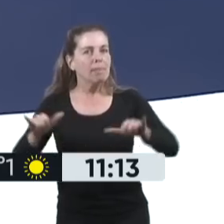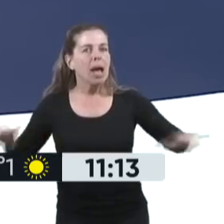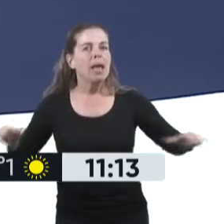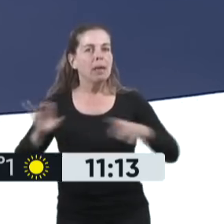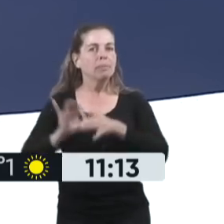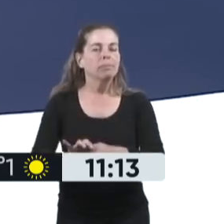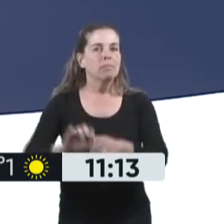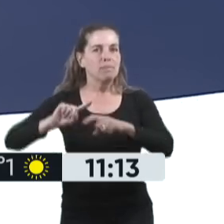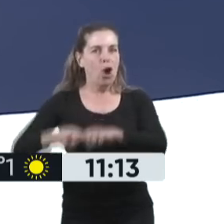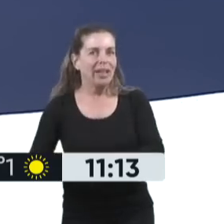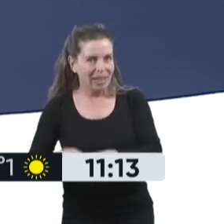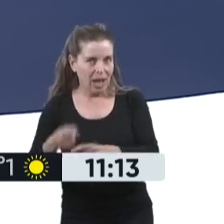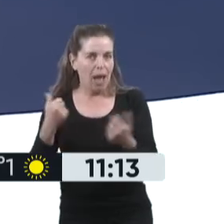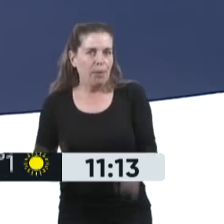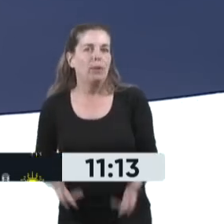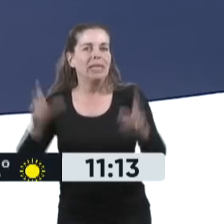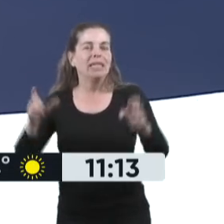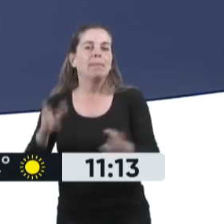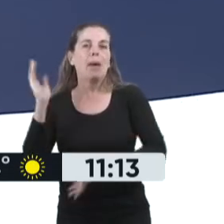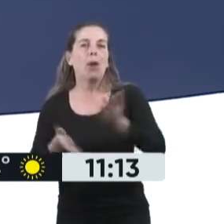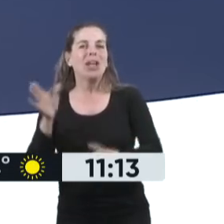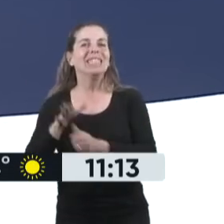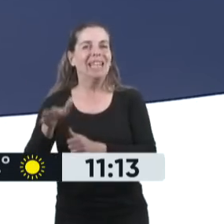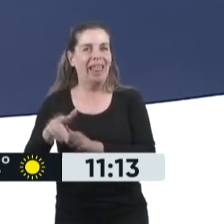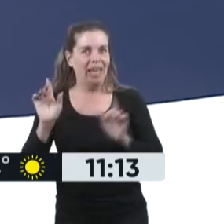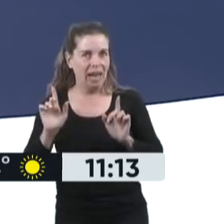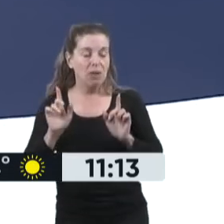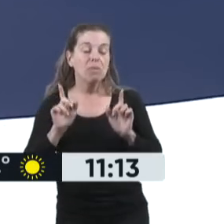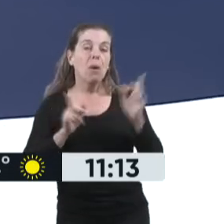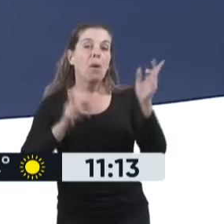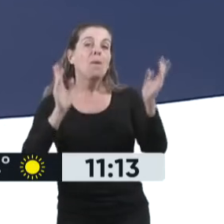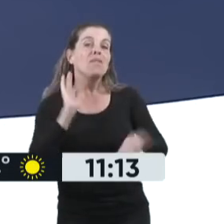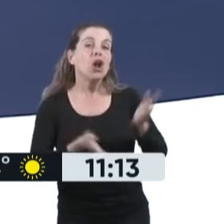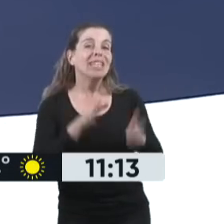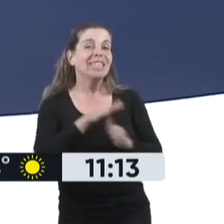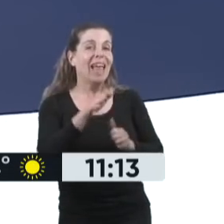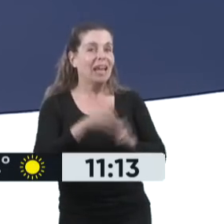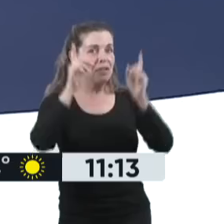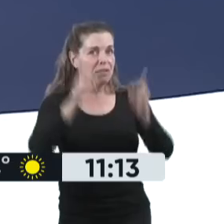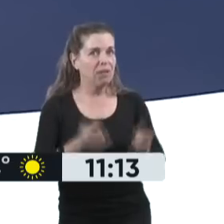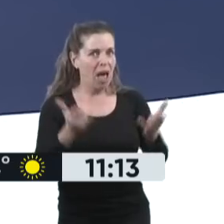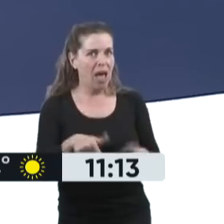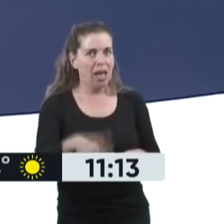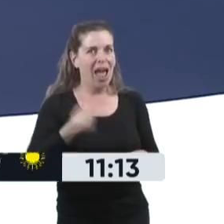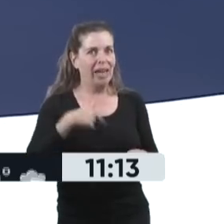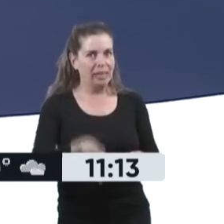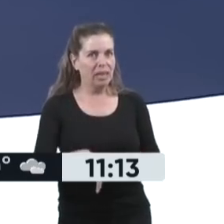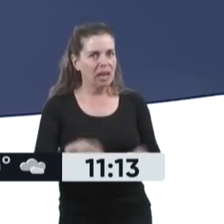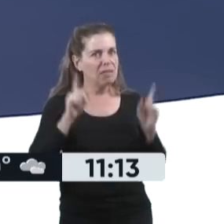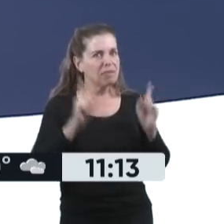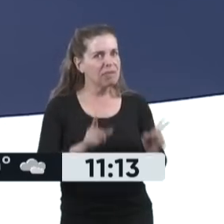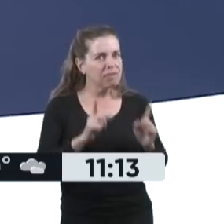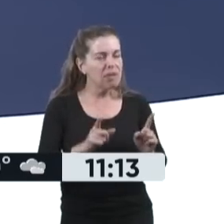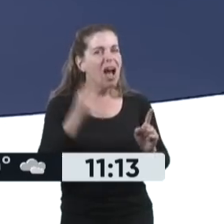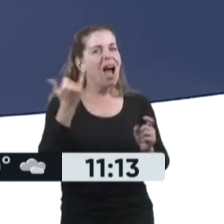políticas incluso, pero la violencia de género existe y Argentina tenía, según